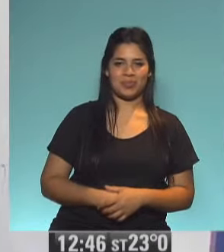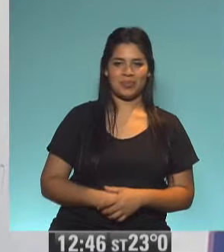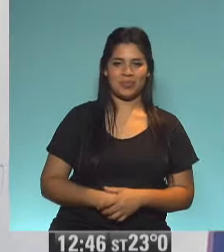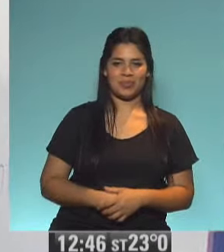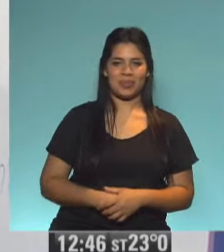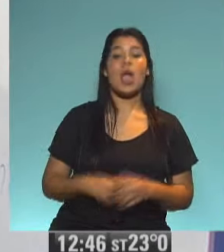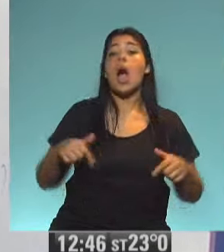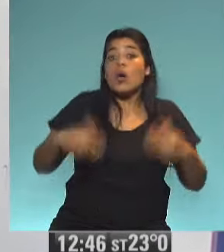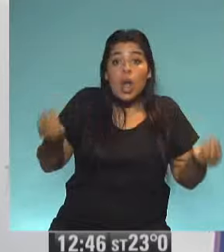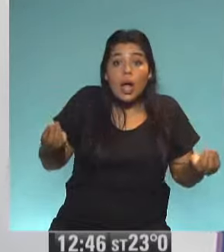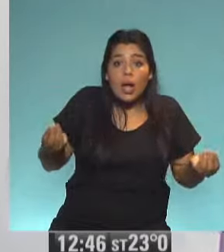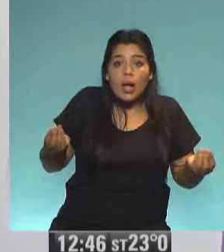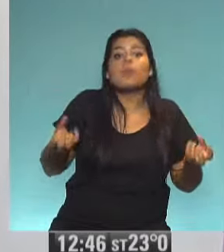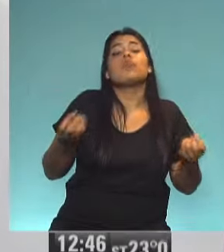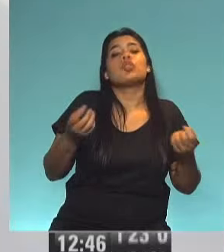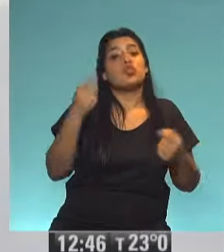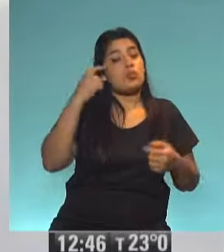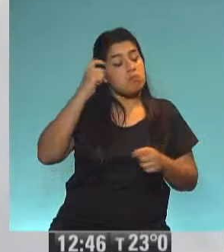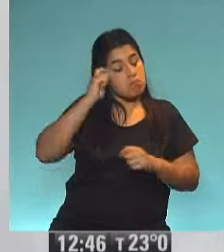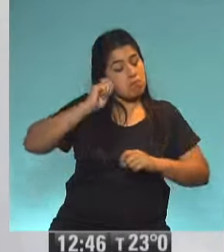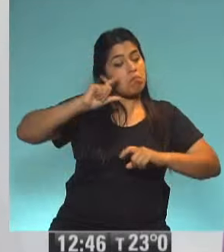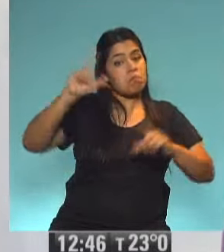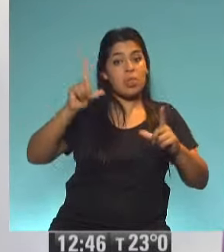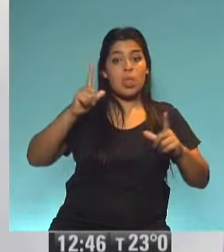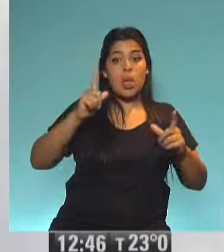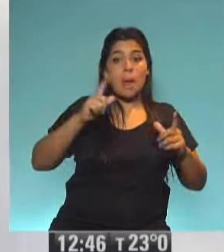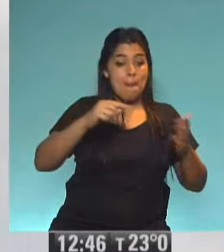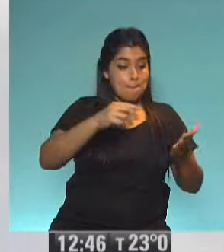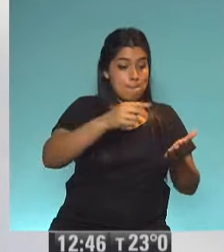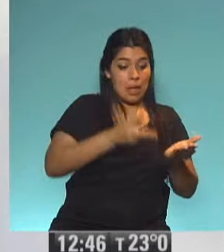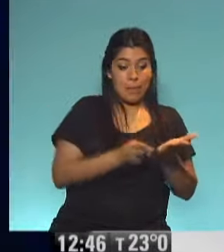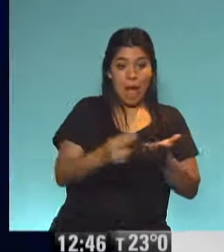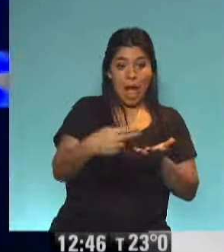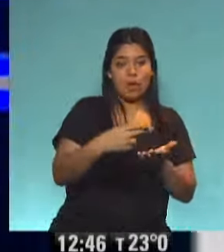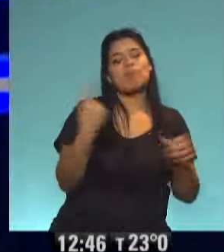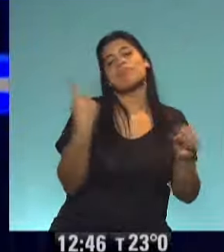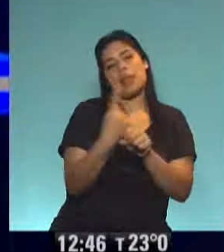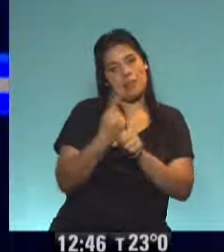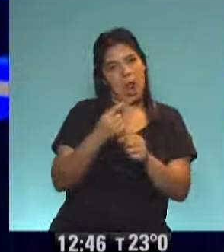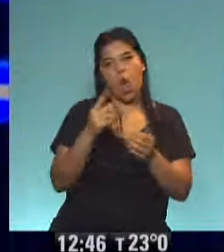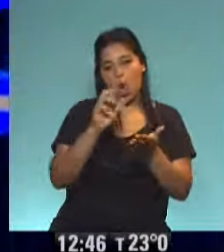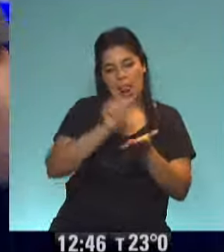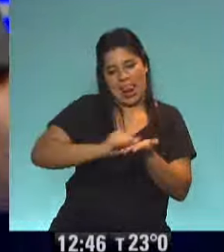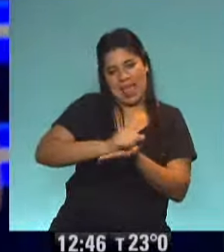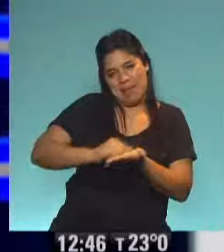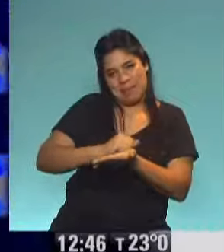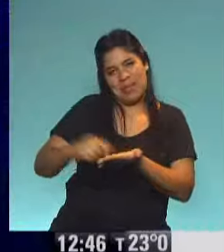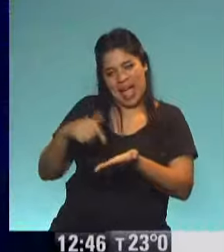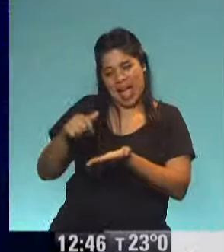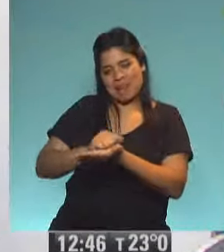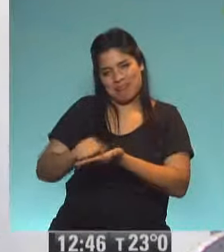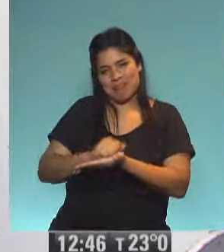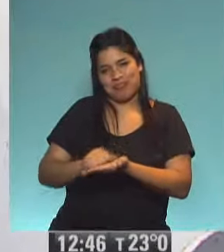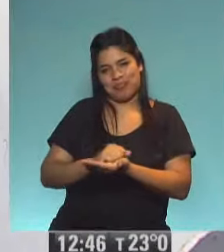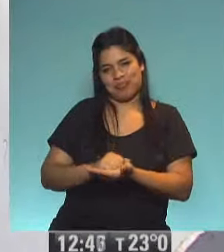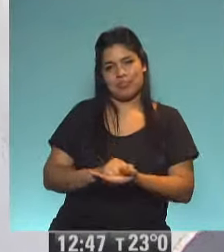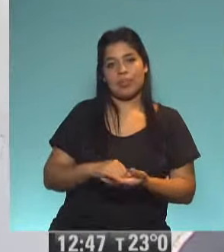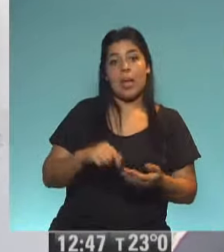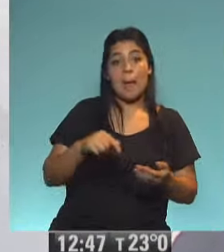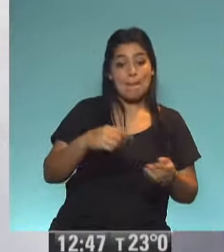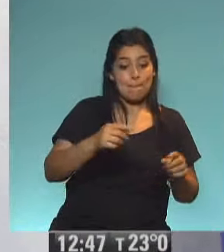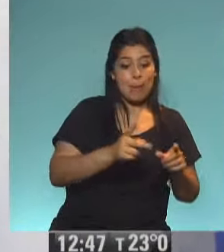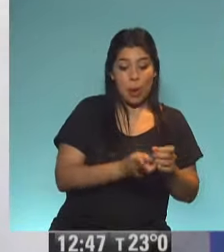Vamos, se me ocurre, claro, que las manos. Se me ocurre que las manos las vamos a limpiar. Se me va a limpiar. Claro. Las manos de nosotros las vamos a limpiar. Y las manos que tenemos acá